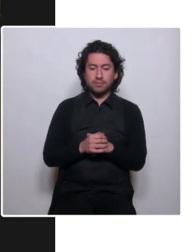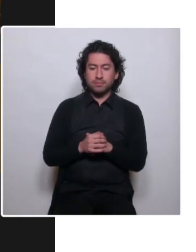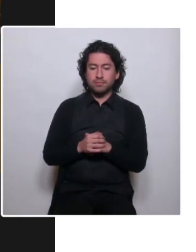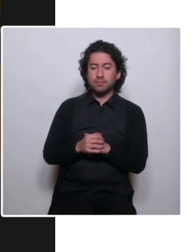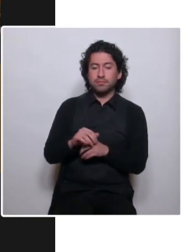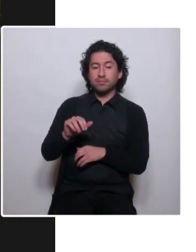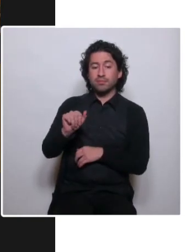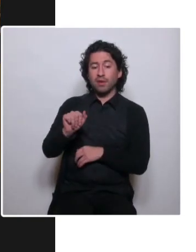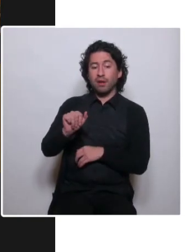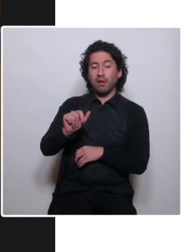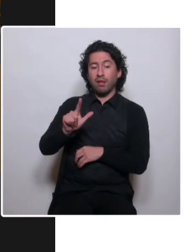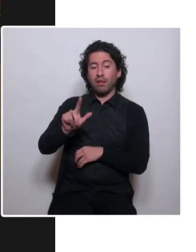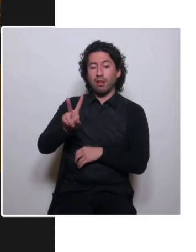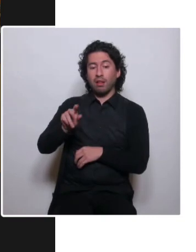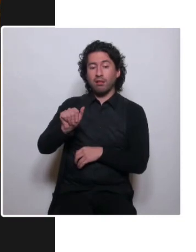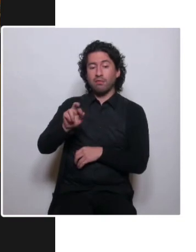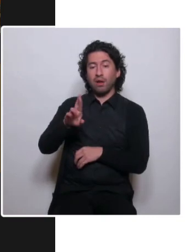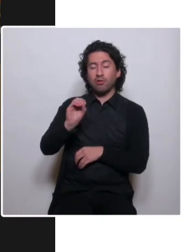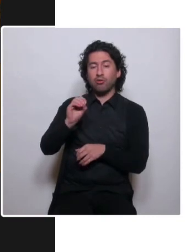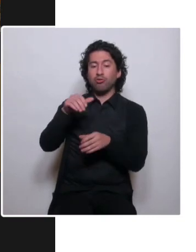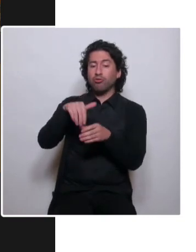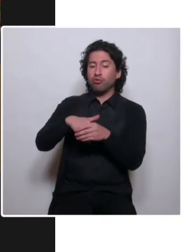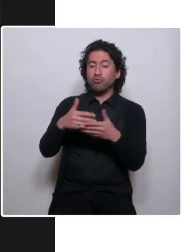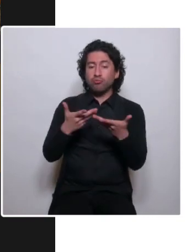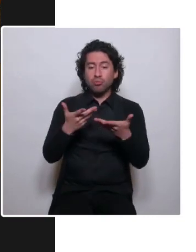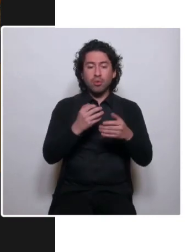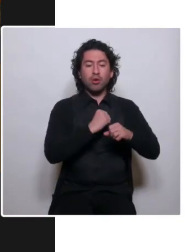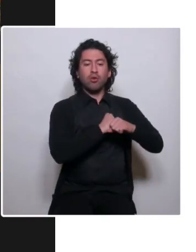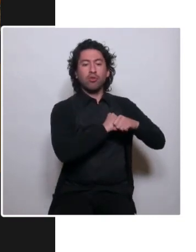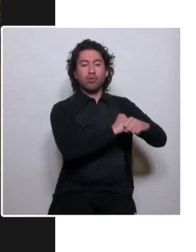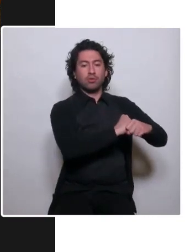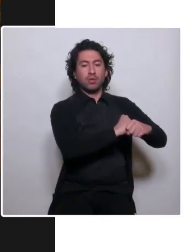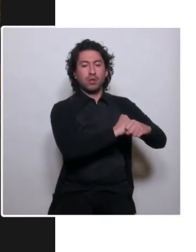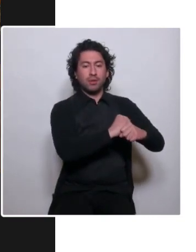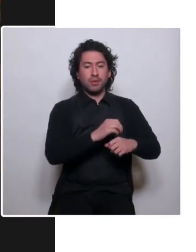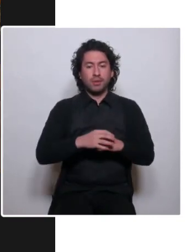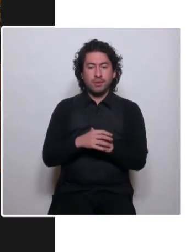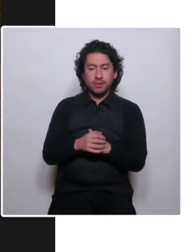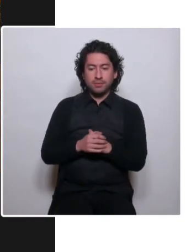Álvaro Jofré, ¿cómo vota? En contra, señor secretario.